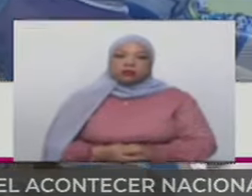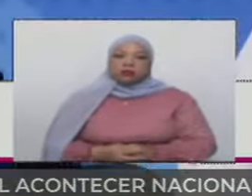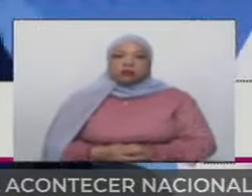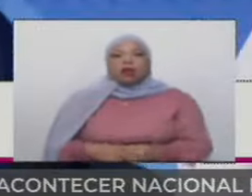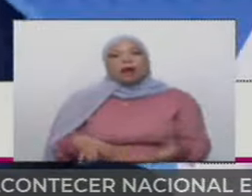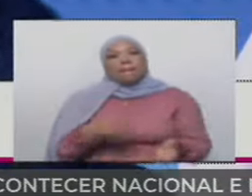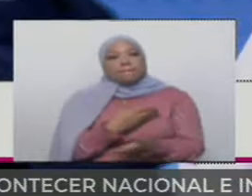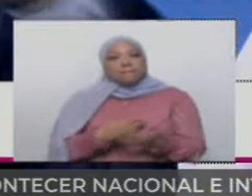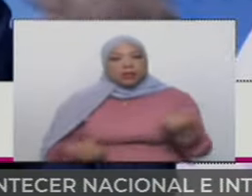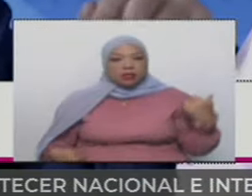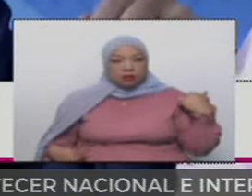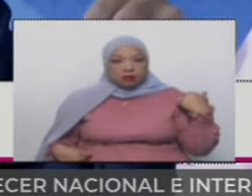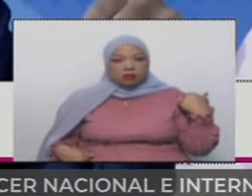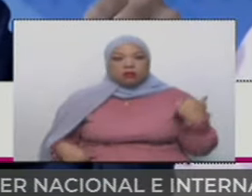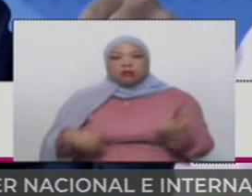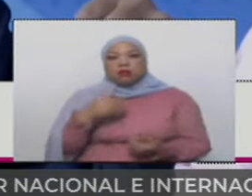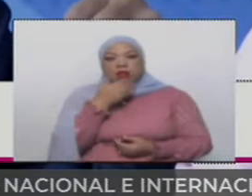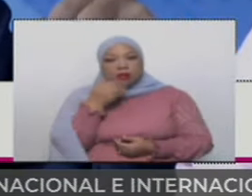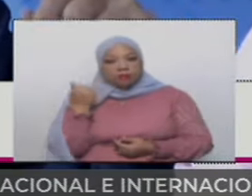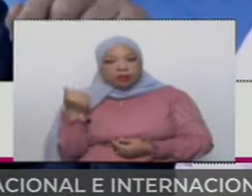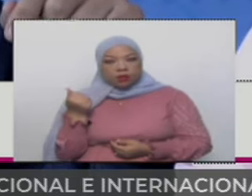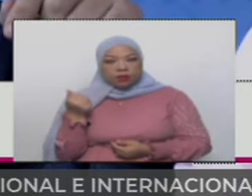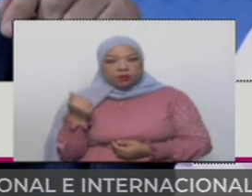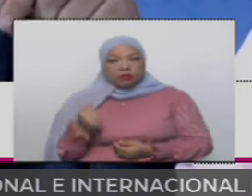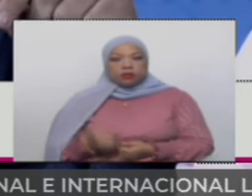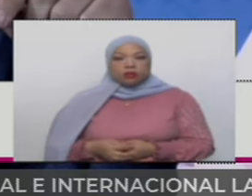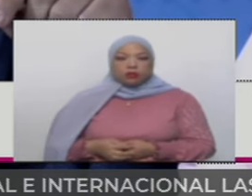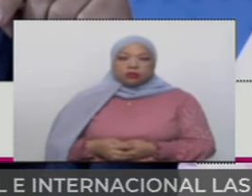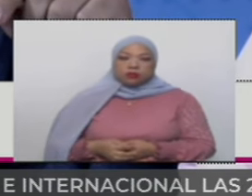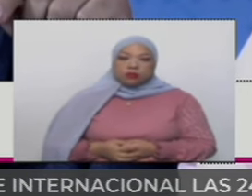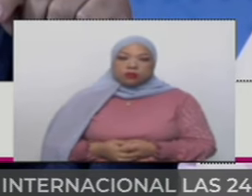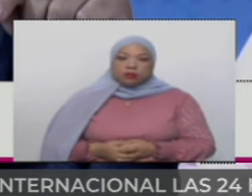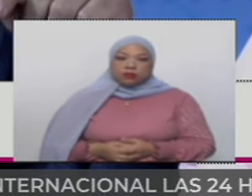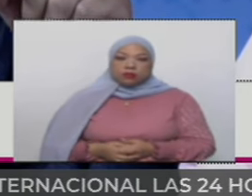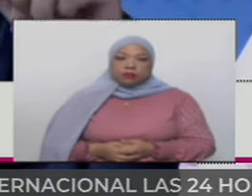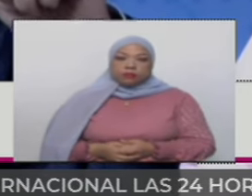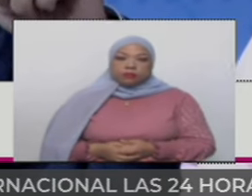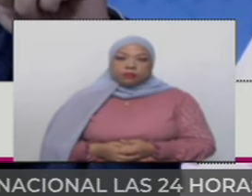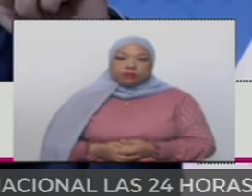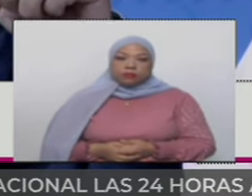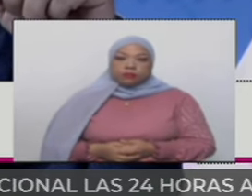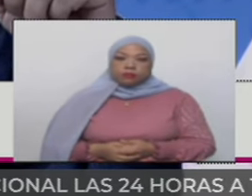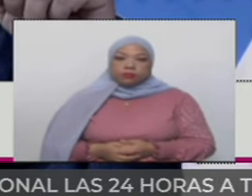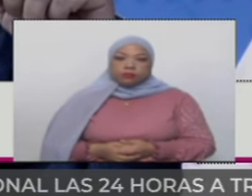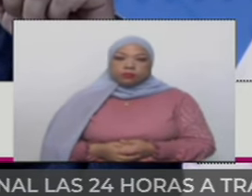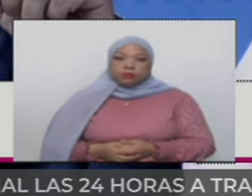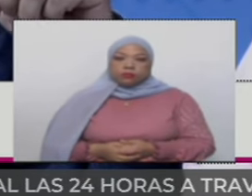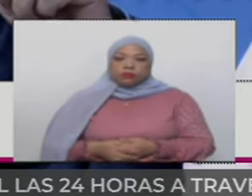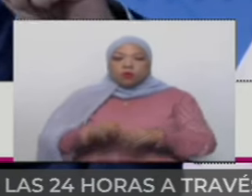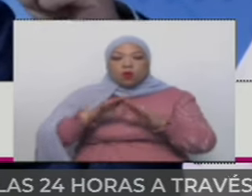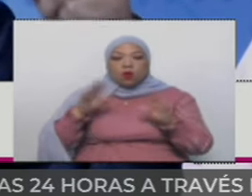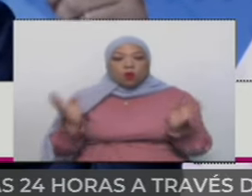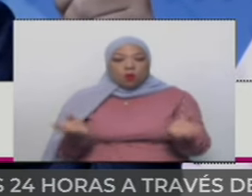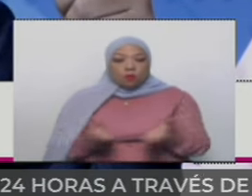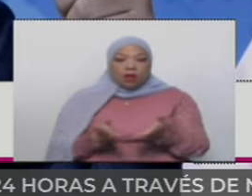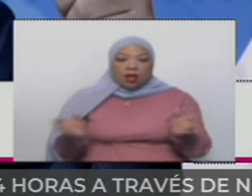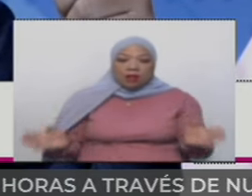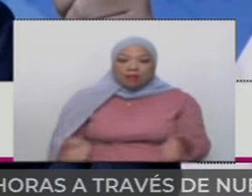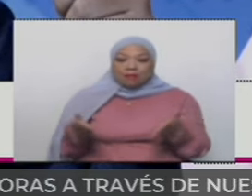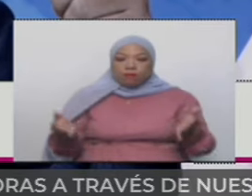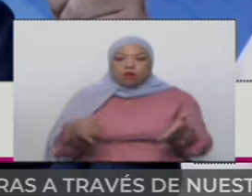Presidente, es lo mejor porque en un mundo que promueve la